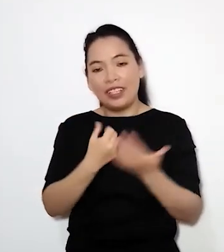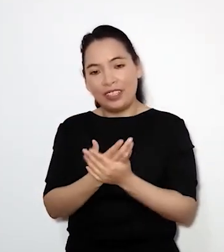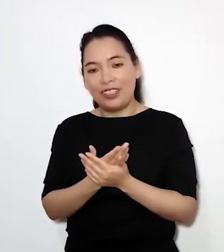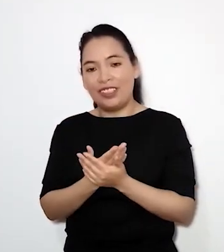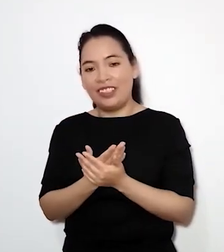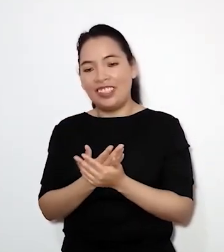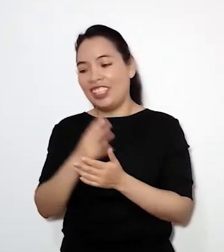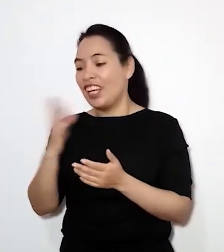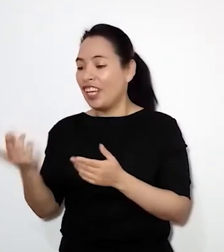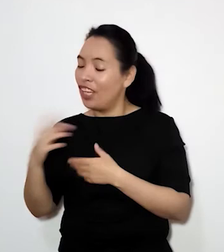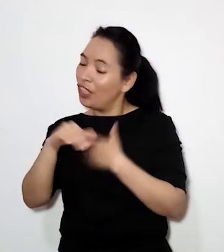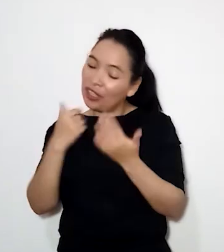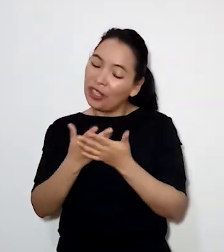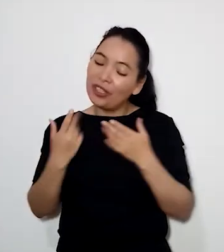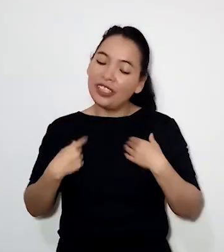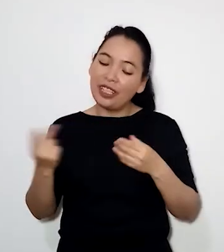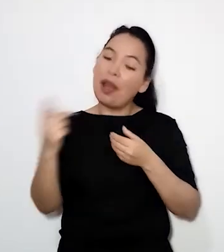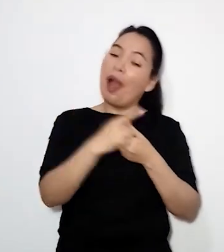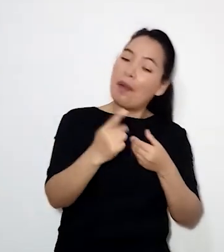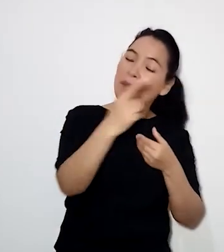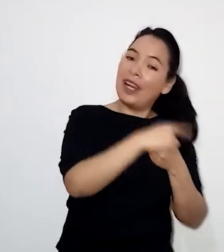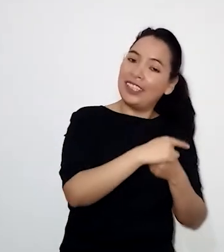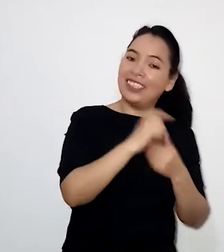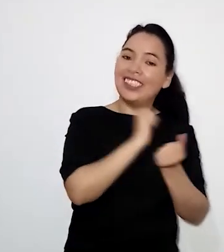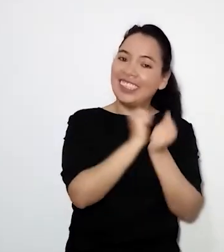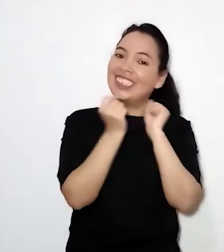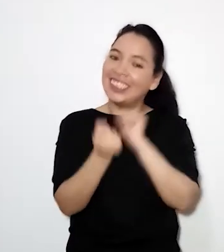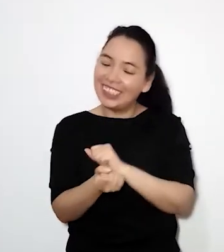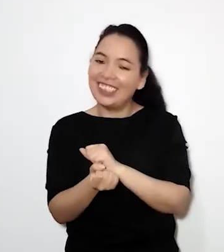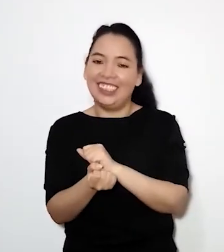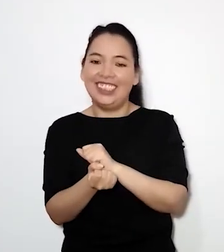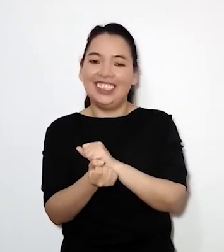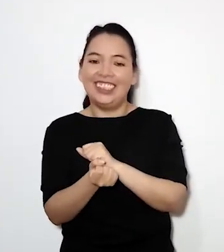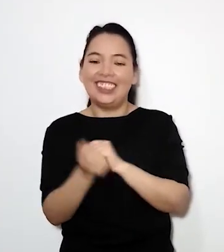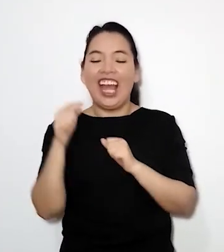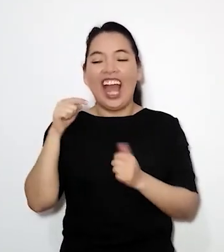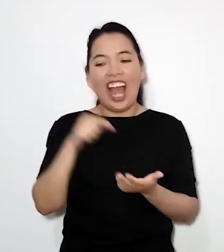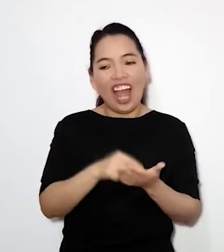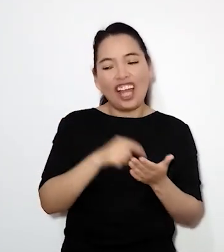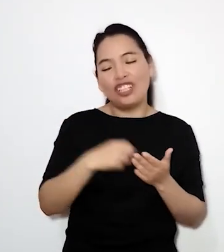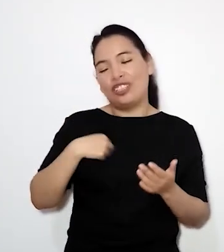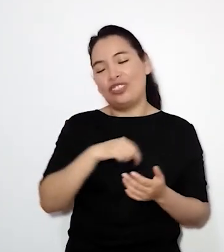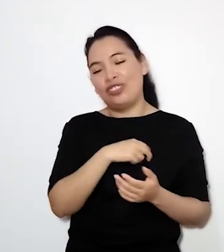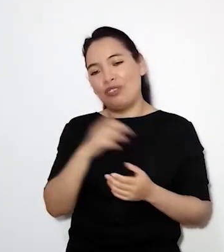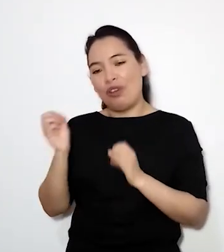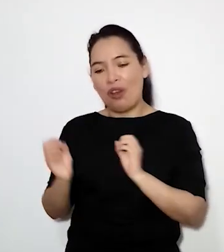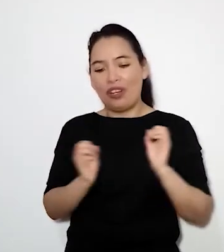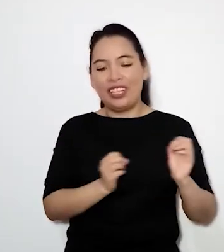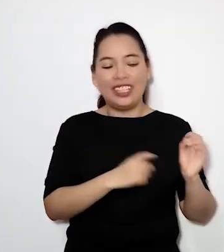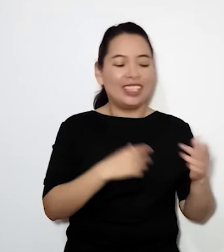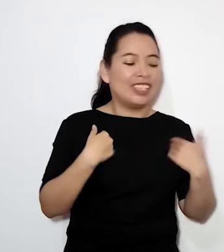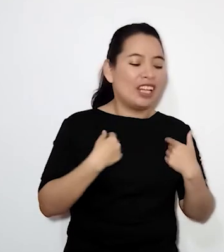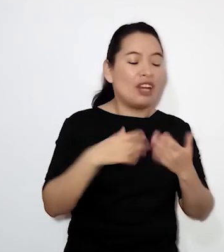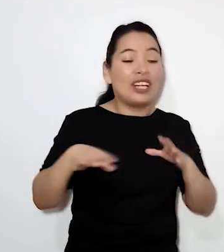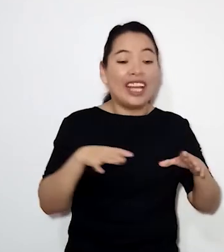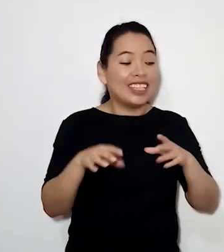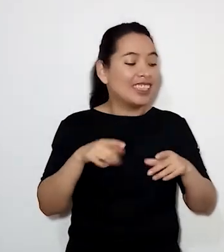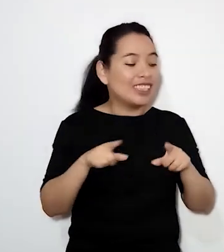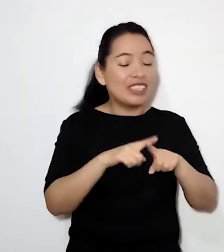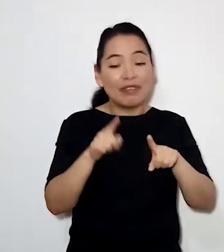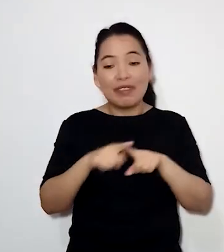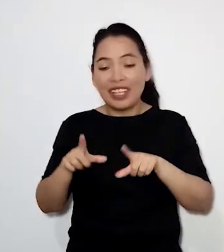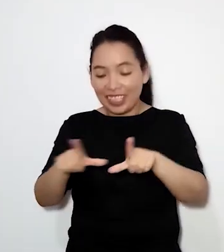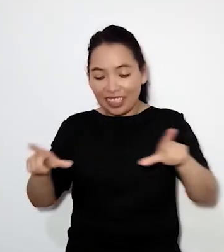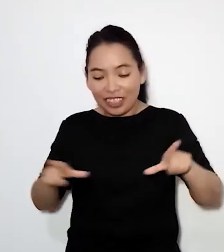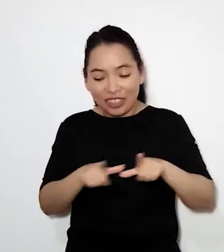cambio, y es allí donde entramos muchos organismos y organizaciones a crear estos espacios de reflexión conjunta, estos espacios donde la